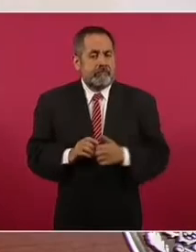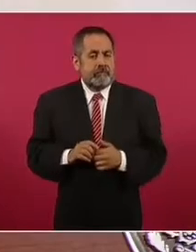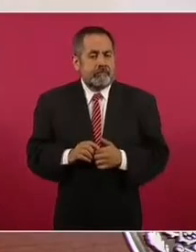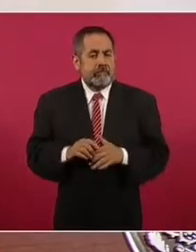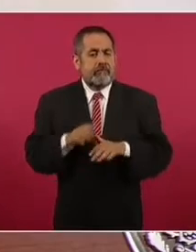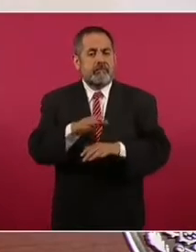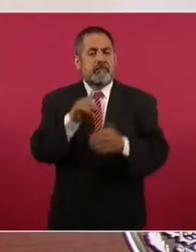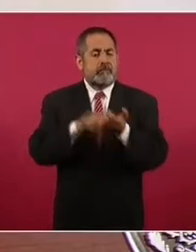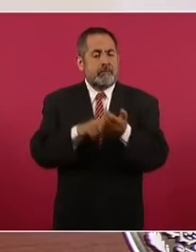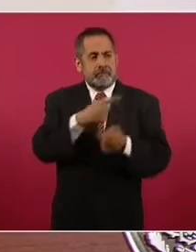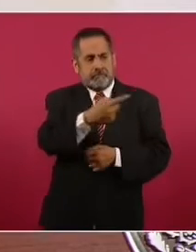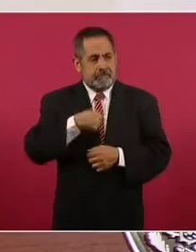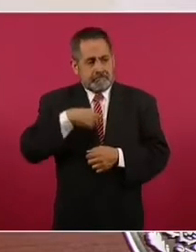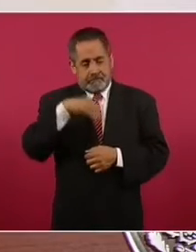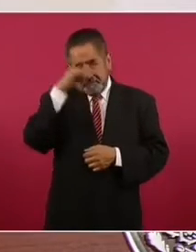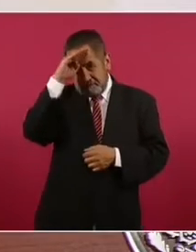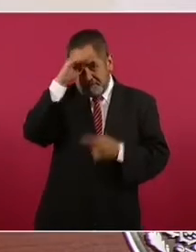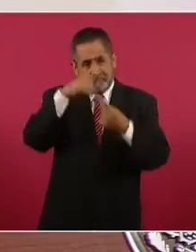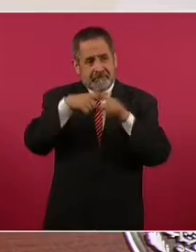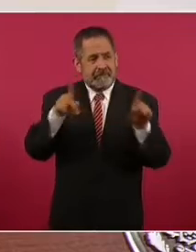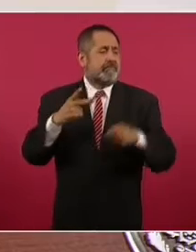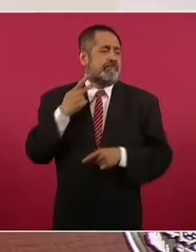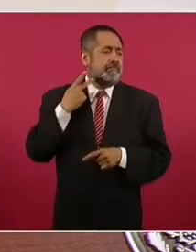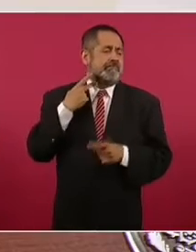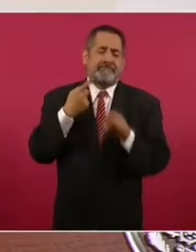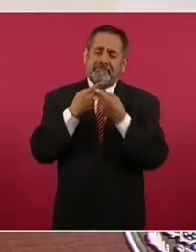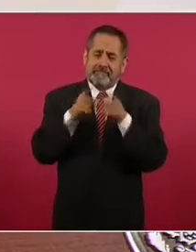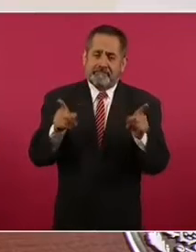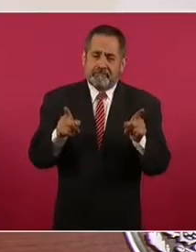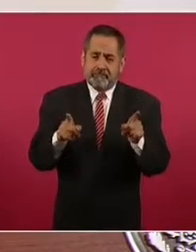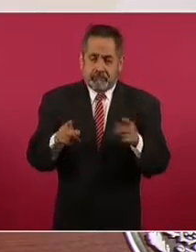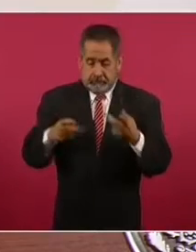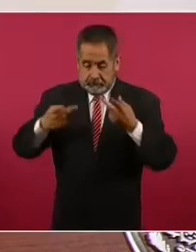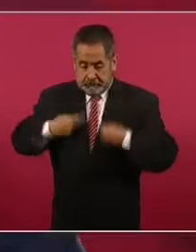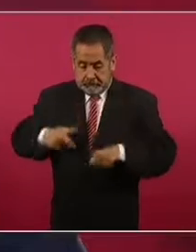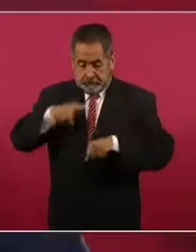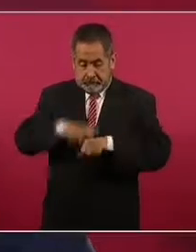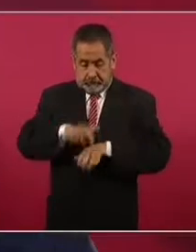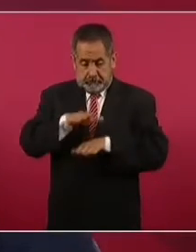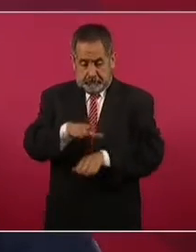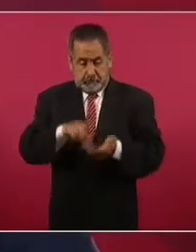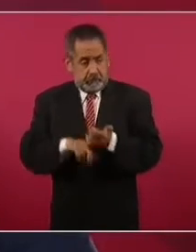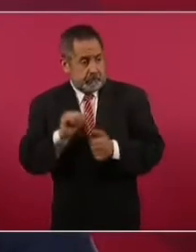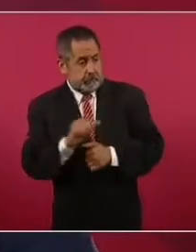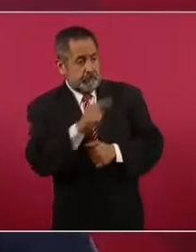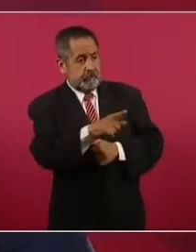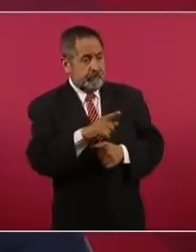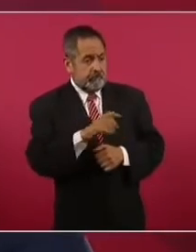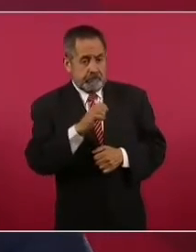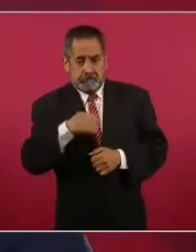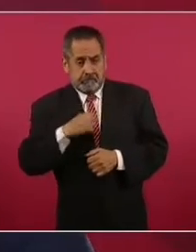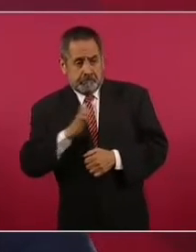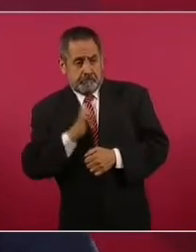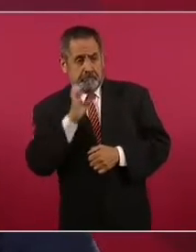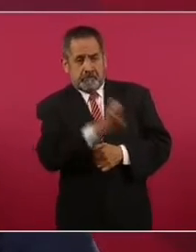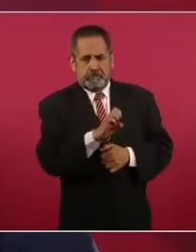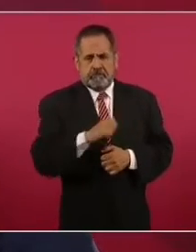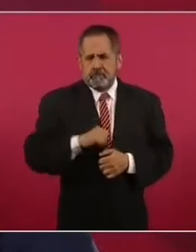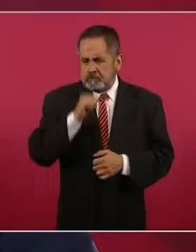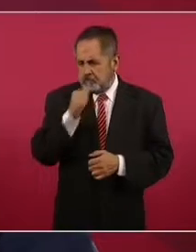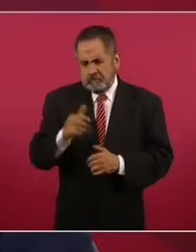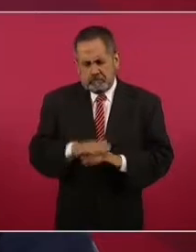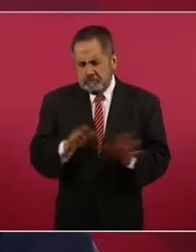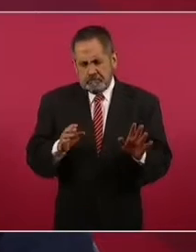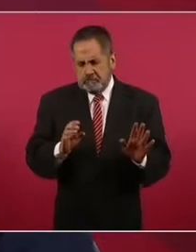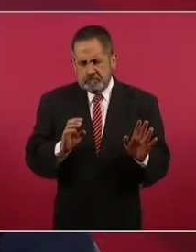son de orden político, no en lo personal. Yo no odio.